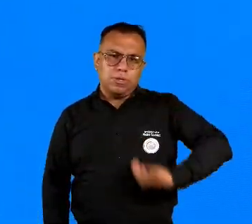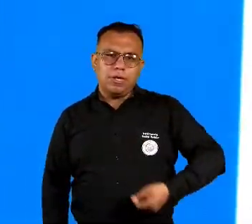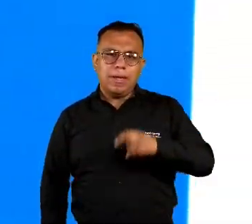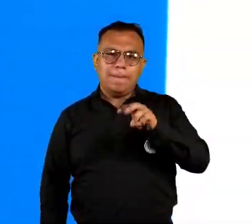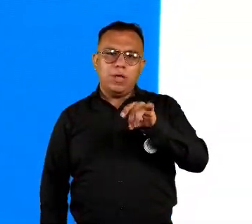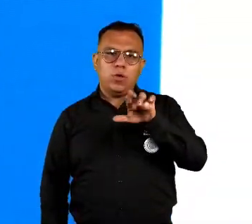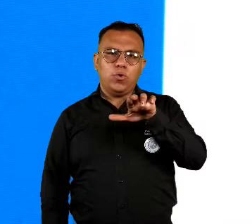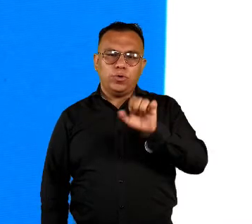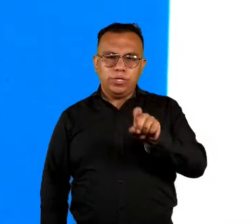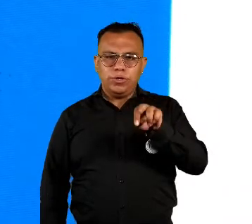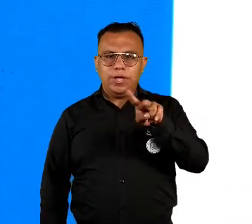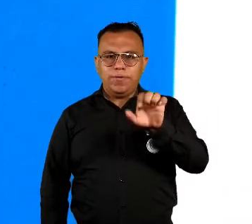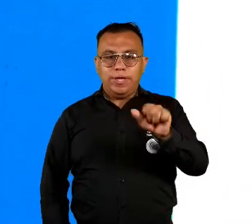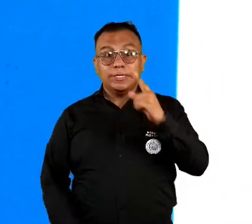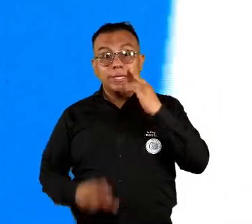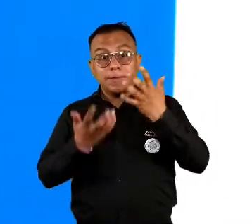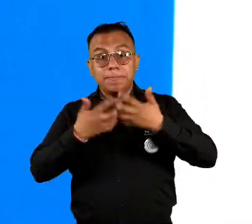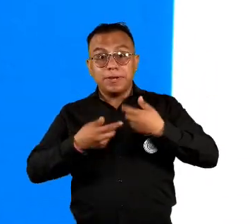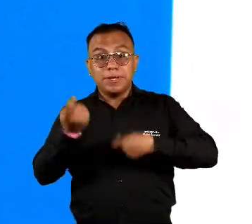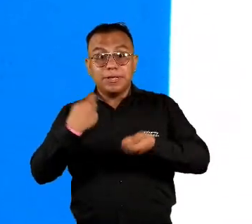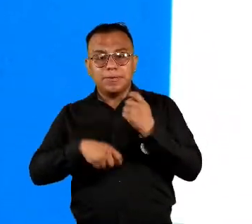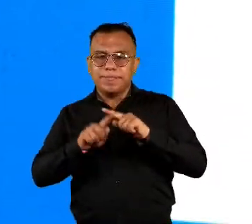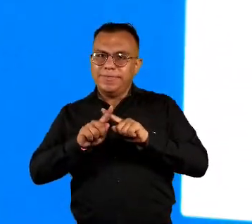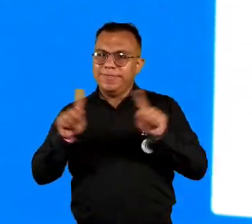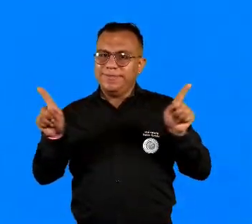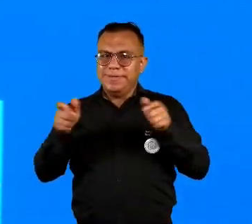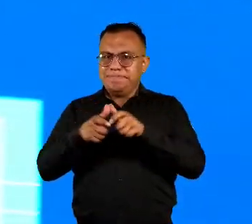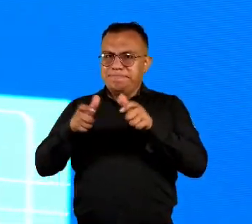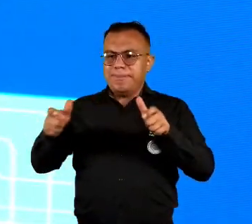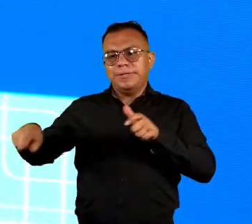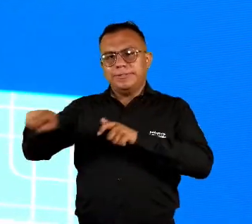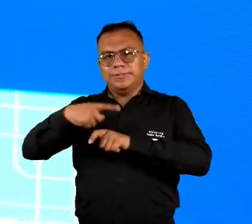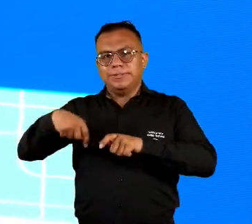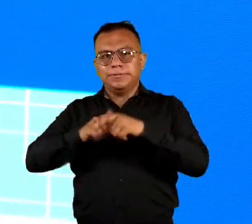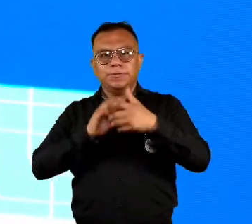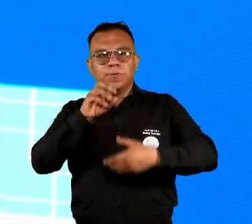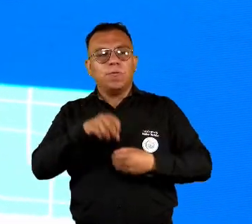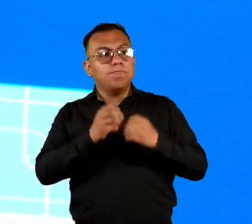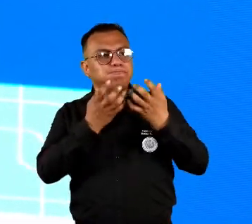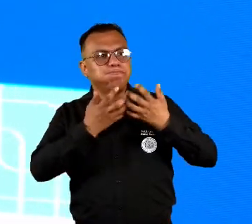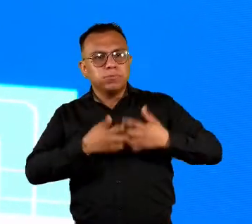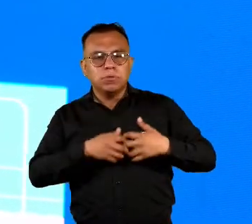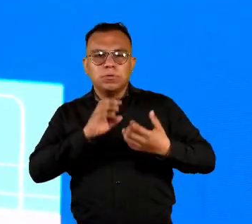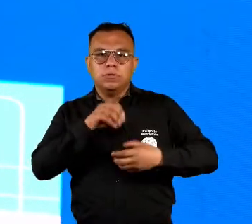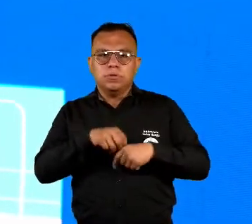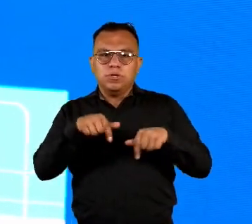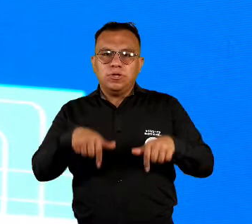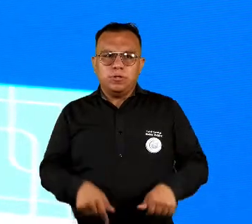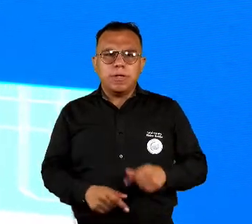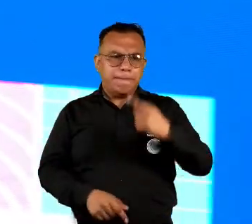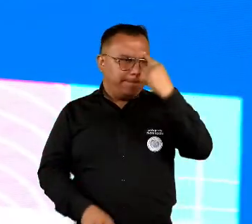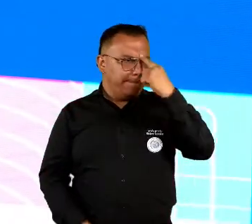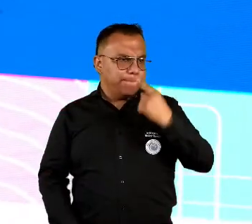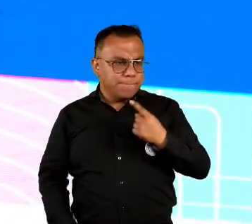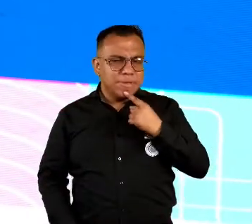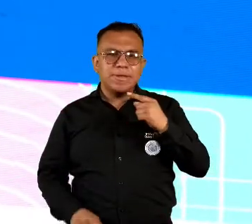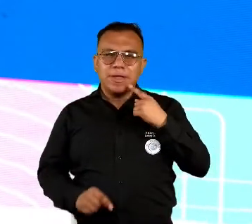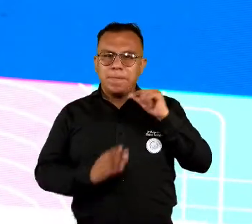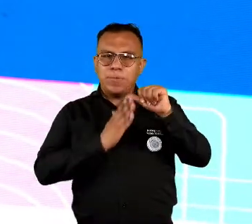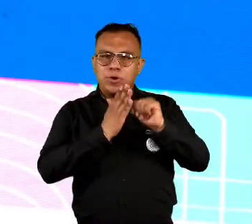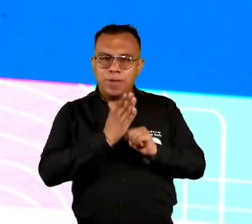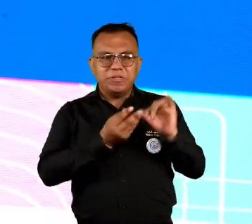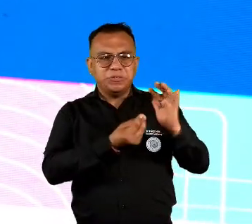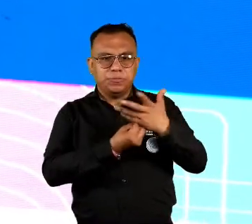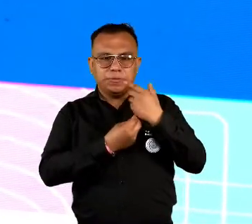navaja soy licenciado administración de empresas A diferencia de la mayoría de la gente que entra en la industria que viene con perfiles de arte y programación